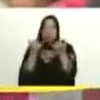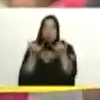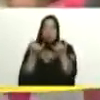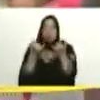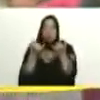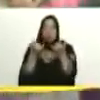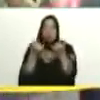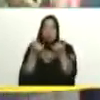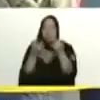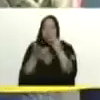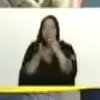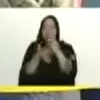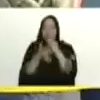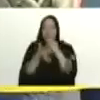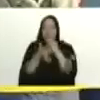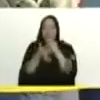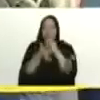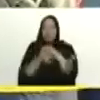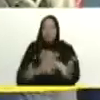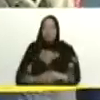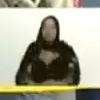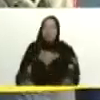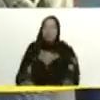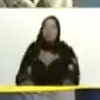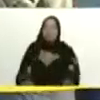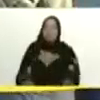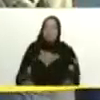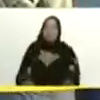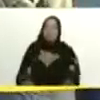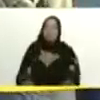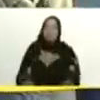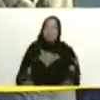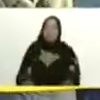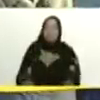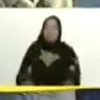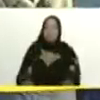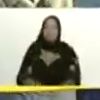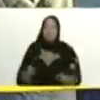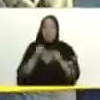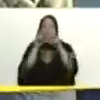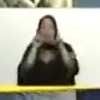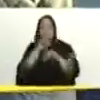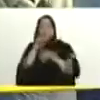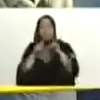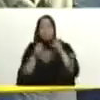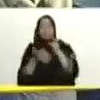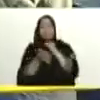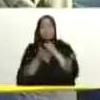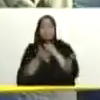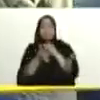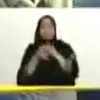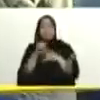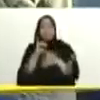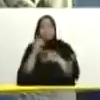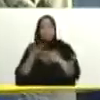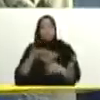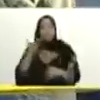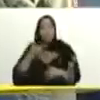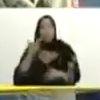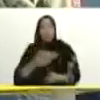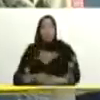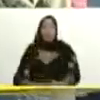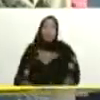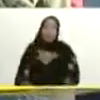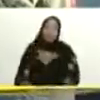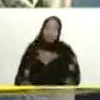pues, la tecnología. Ah, ¿cómo les quedó el ojo? La tecnología. Y de